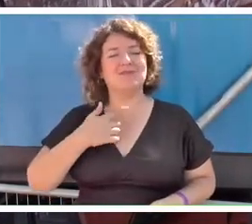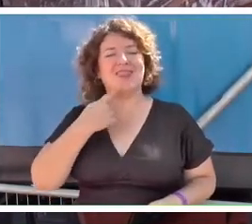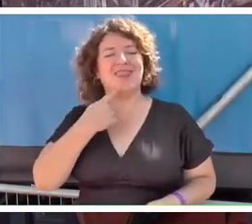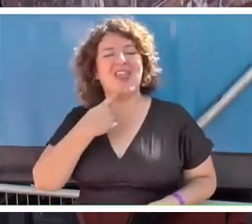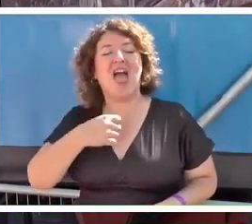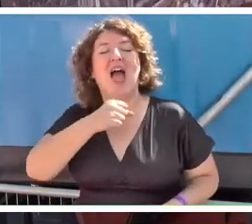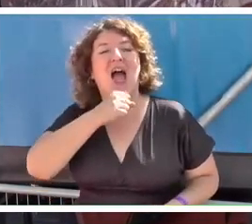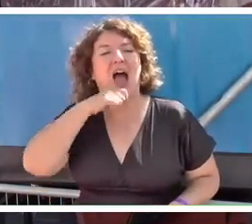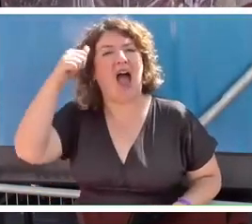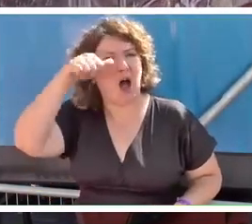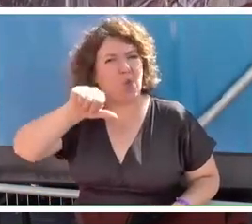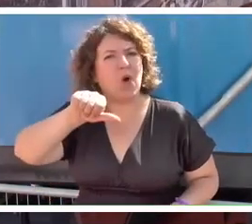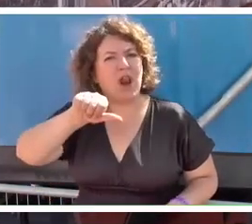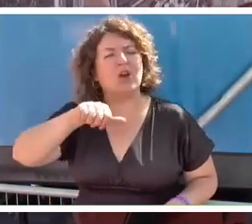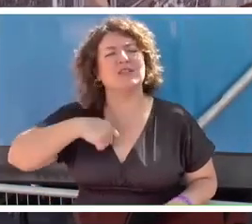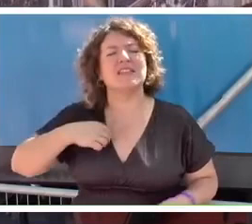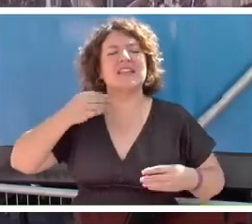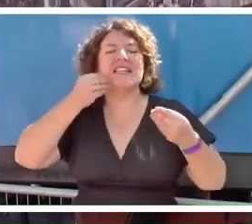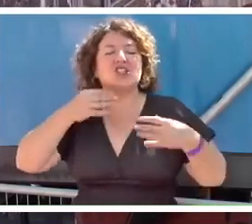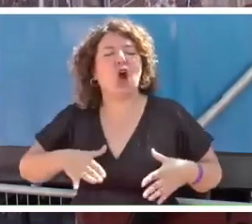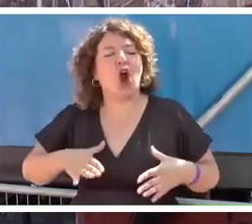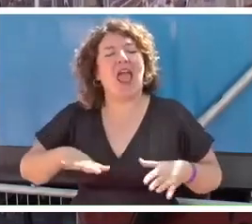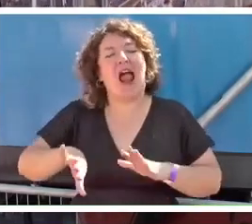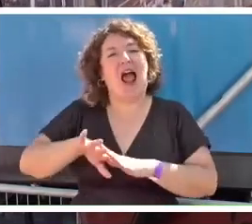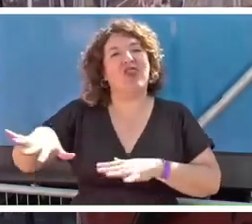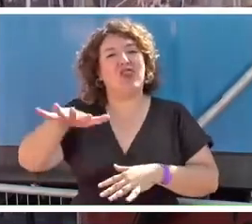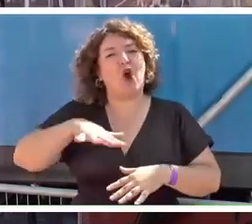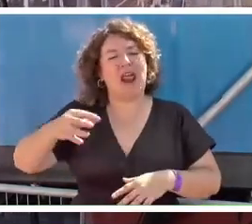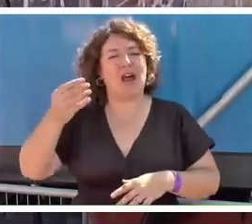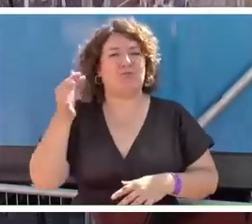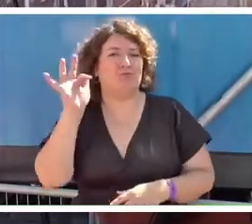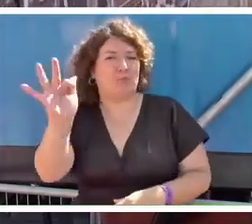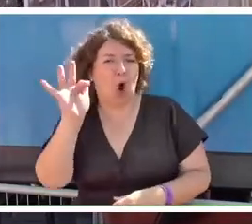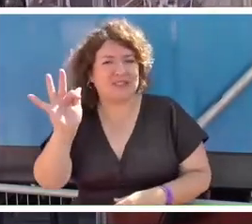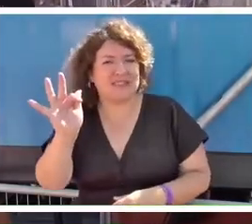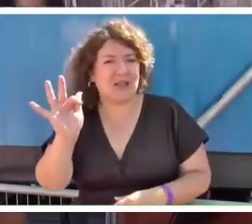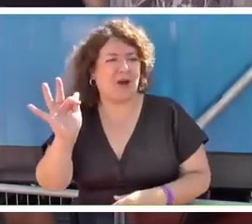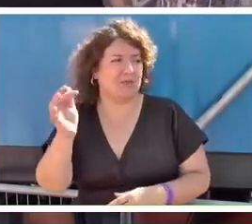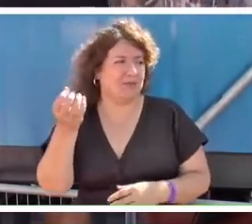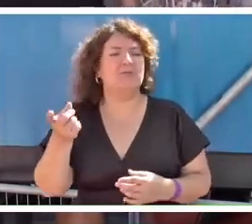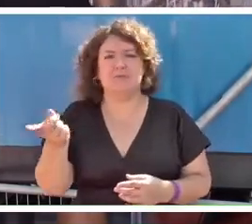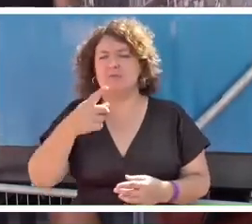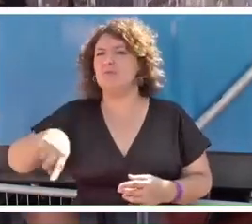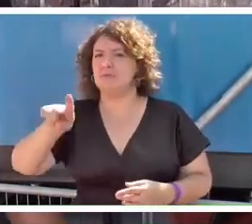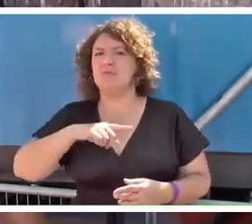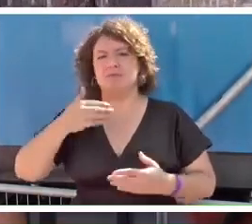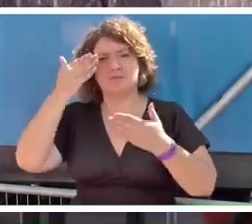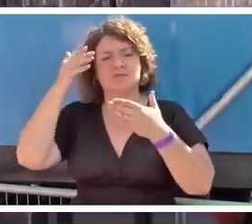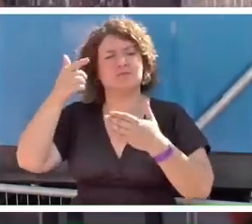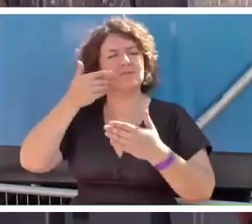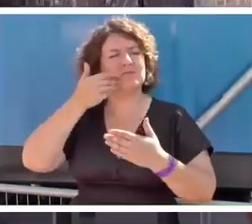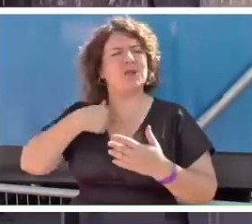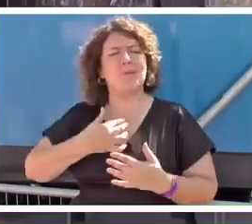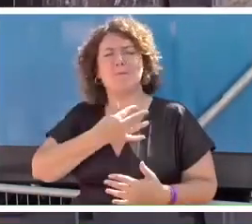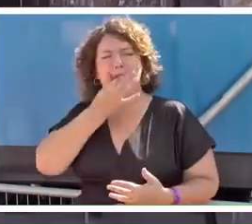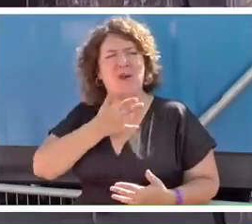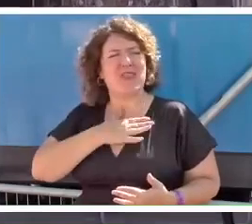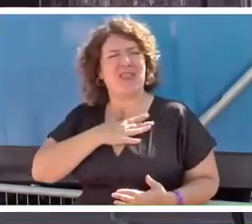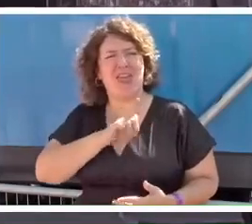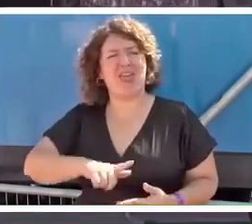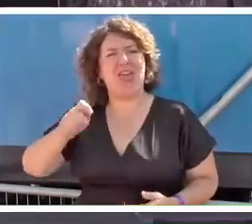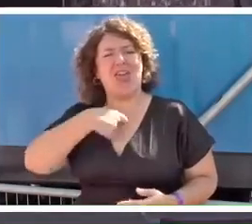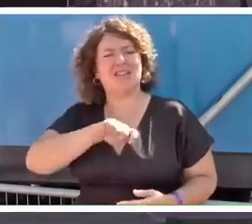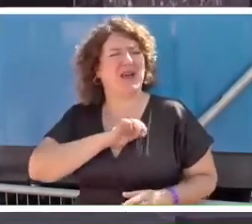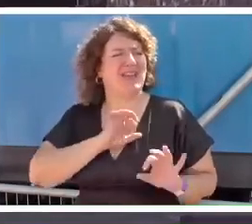su abuelo estuvo en el lado bueno de la historia y no se avergüence de lo que ha pasado en nuestro país. Así que,